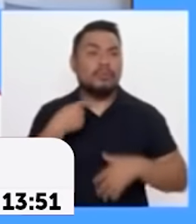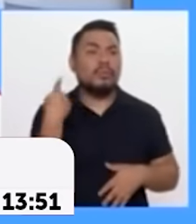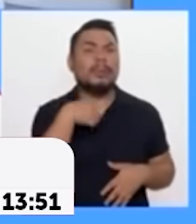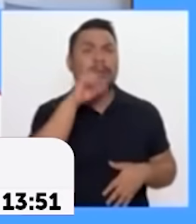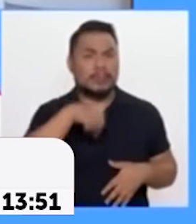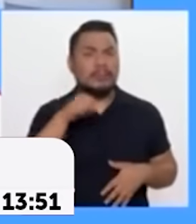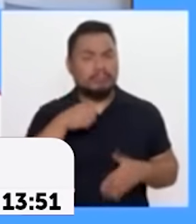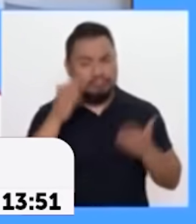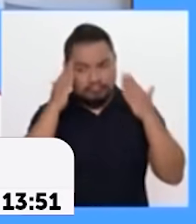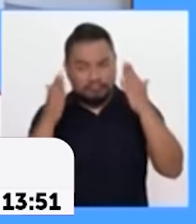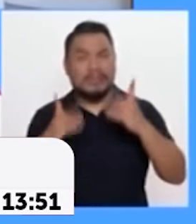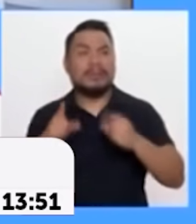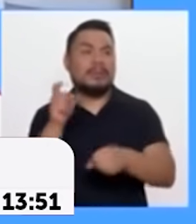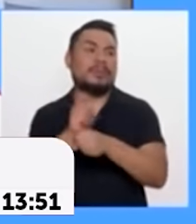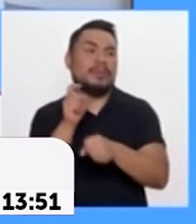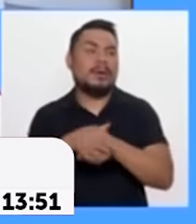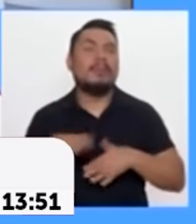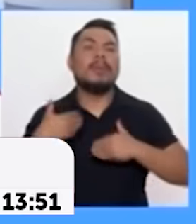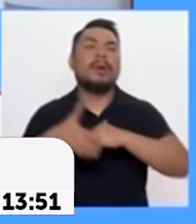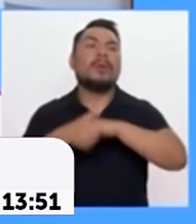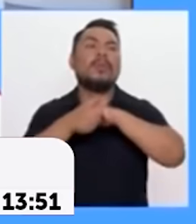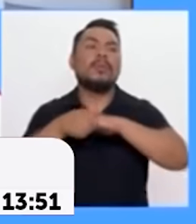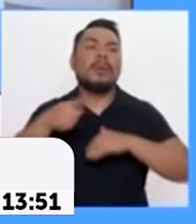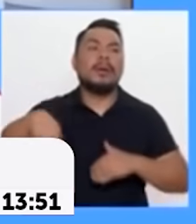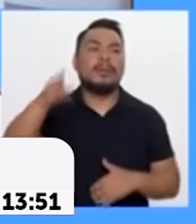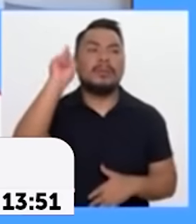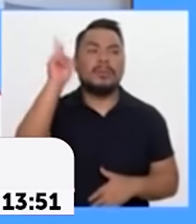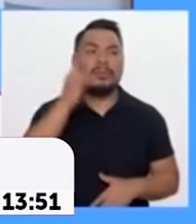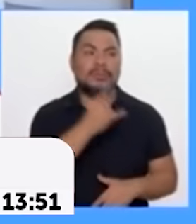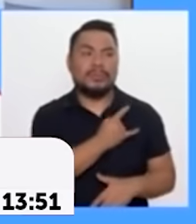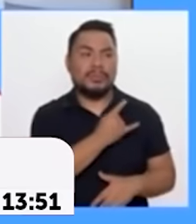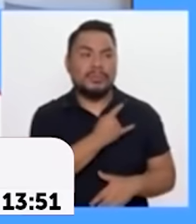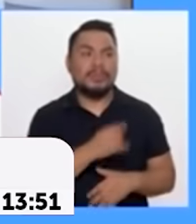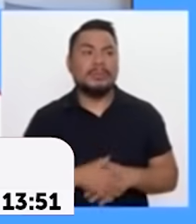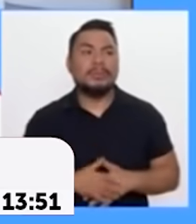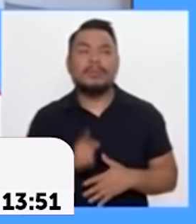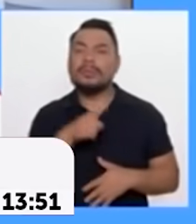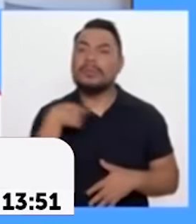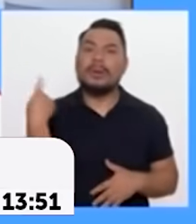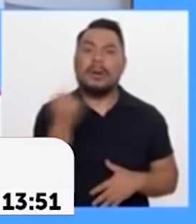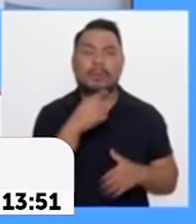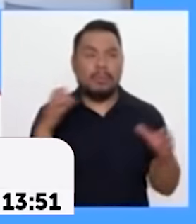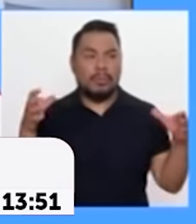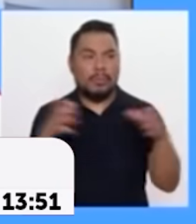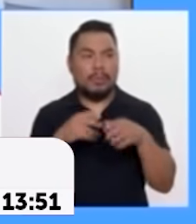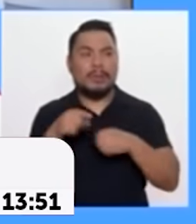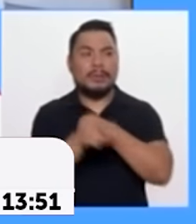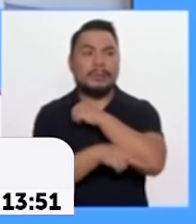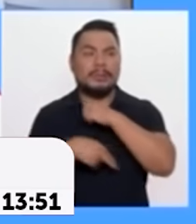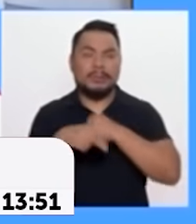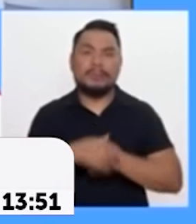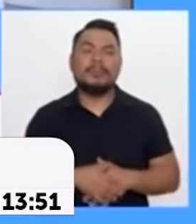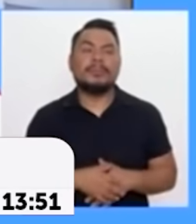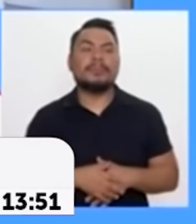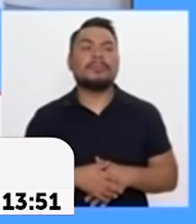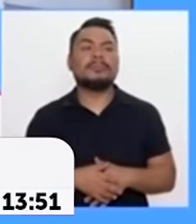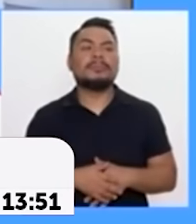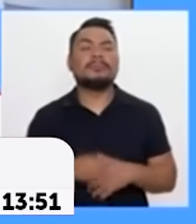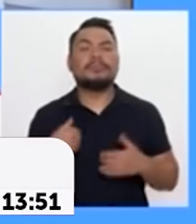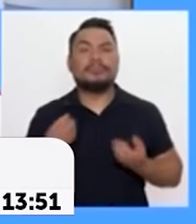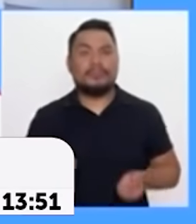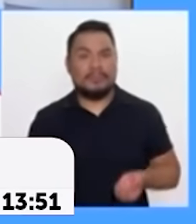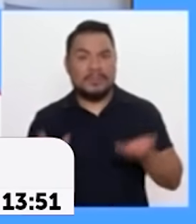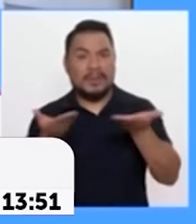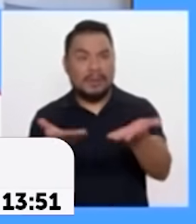Mis saludos a los docentes universitarios y a todo el Magisterio Nacional. Otorgamos cerca